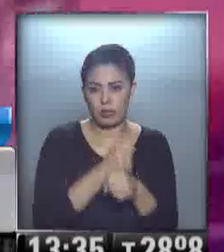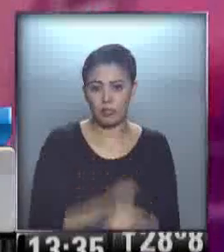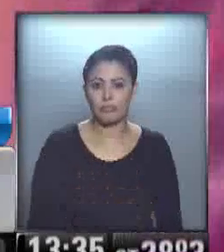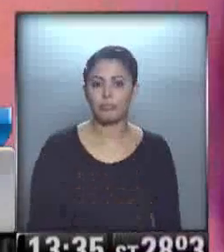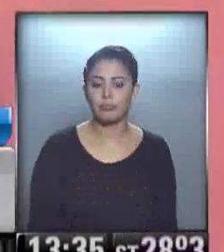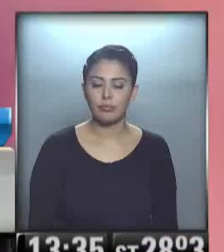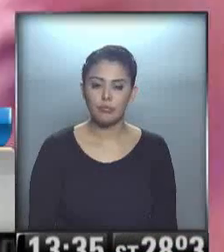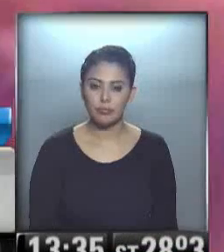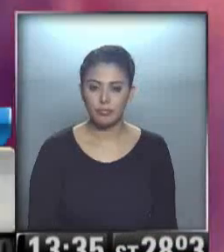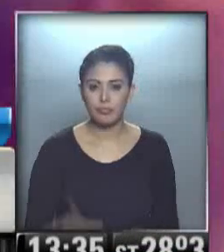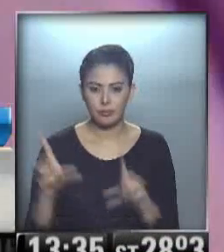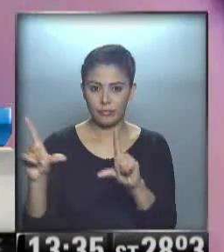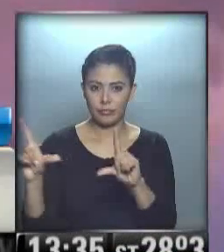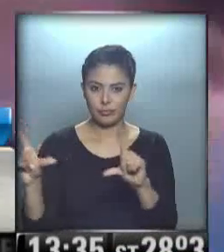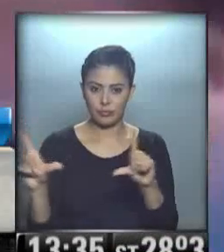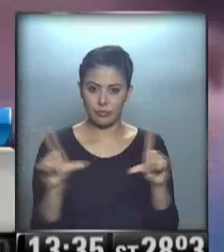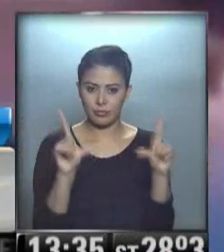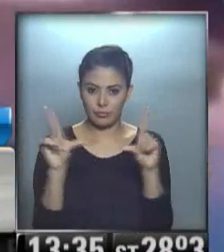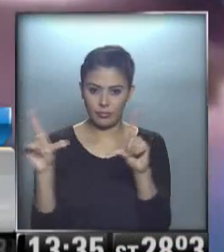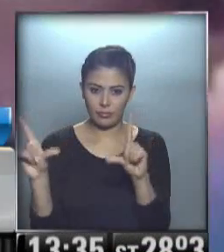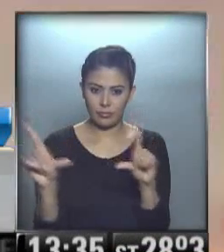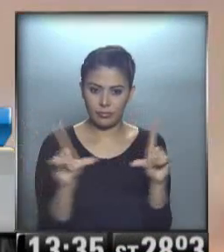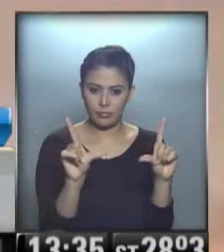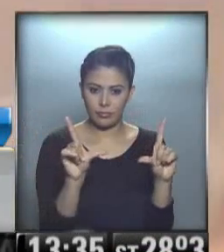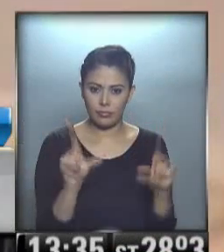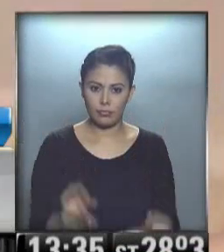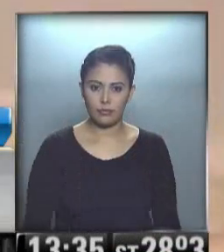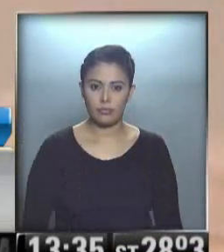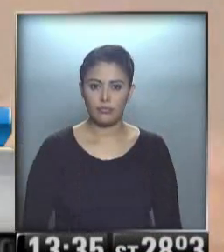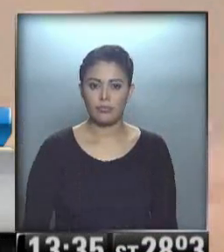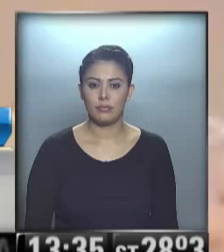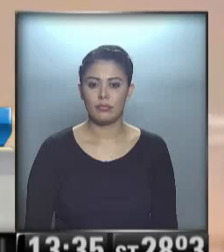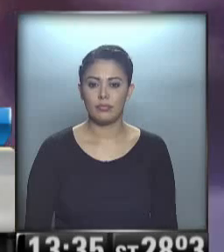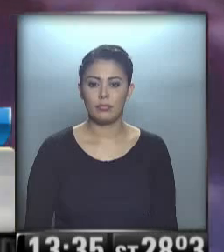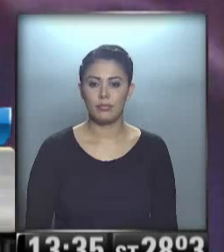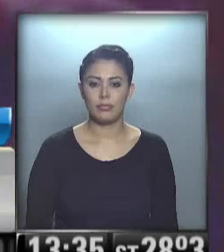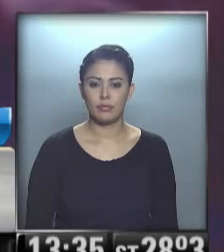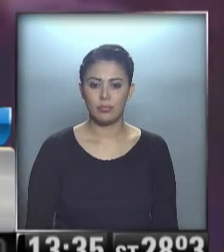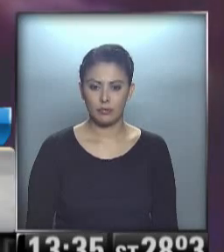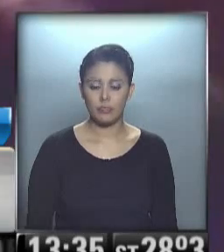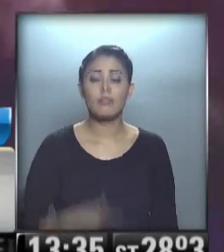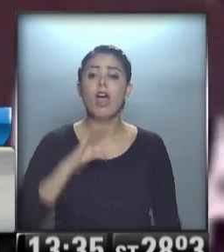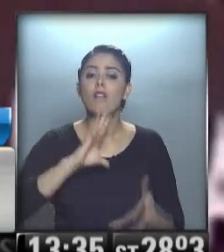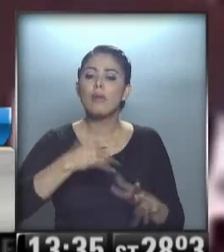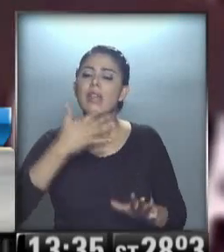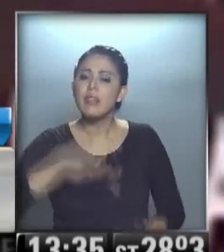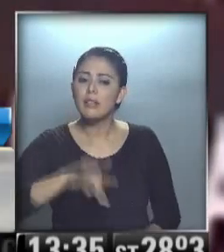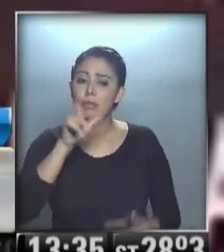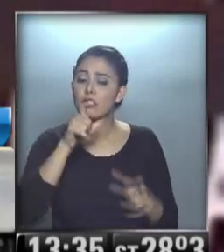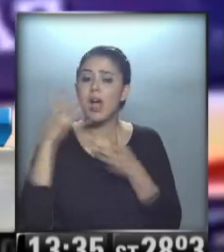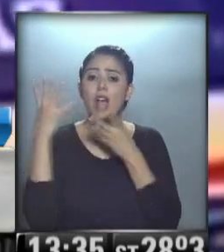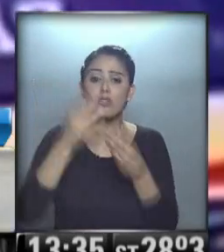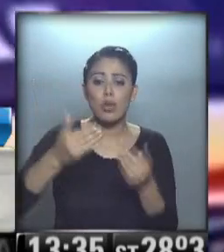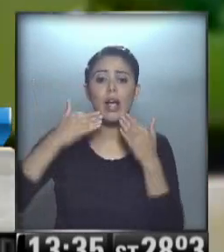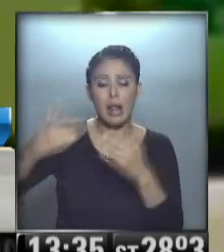Asesinado por 5 sicarios, el juez Julio Manuel Castro Gil. Asesinado por sicarios en moto, magistrado Hernando Vaquero Borba. La mirada de los que fueron beneficiados por